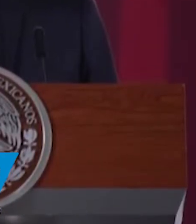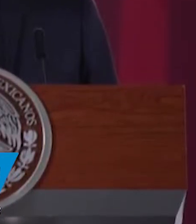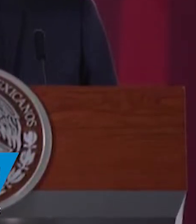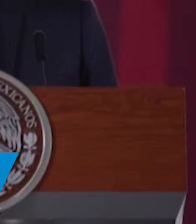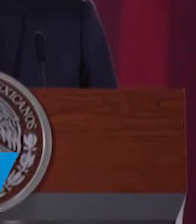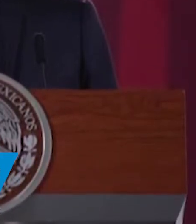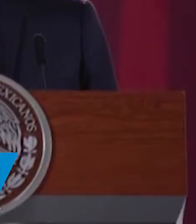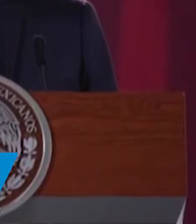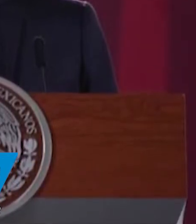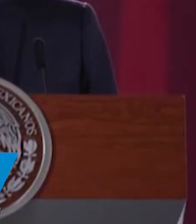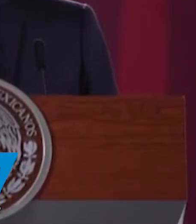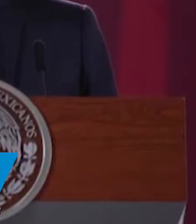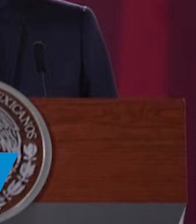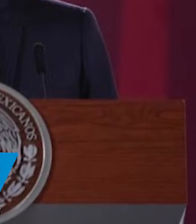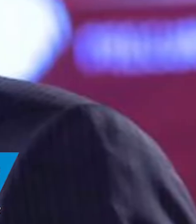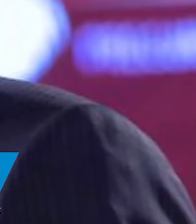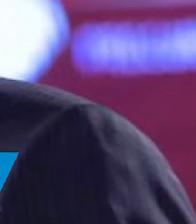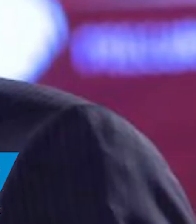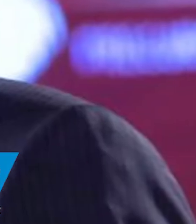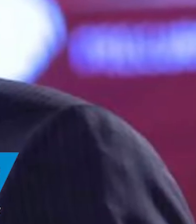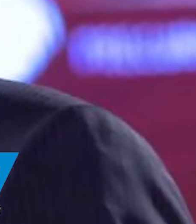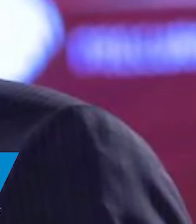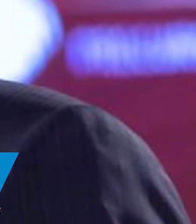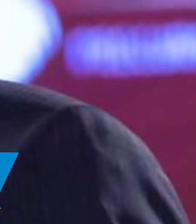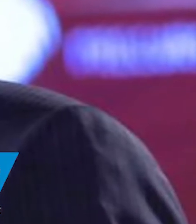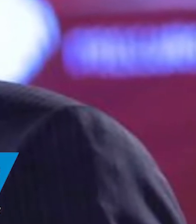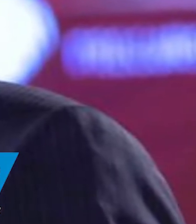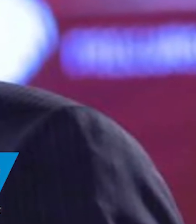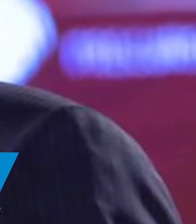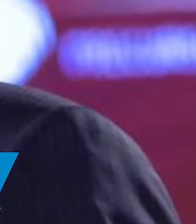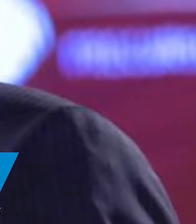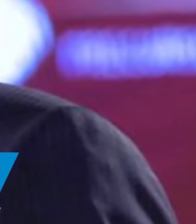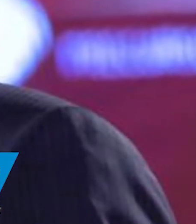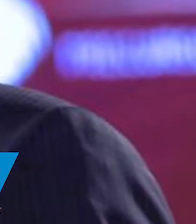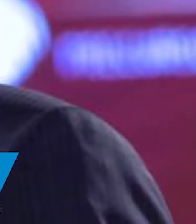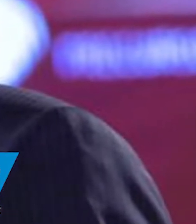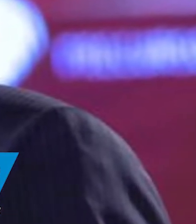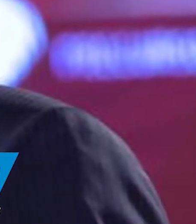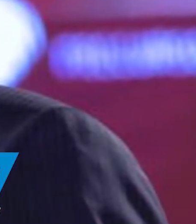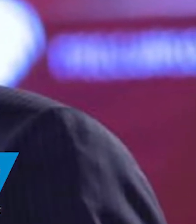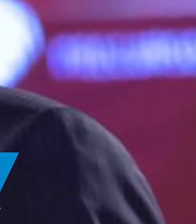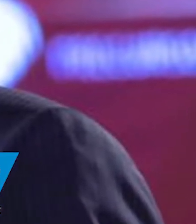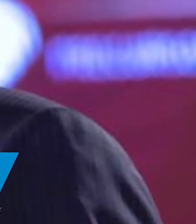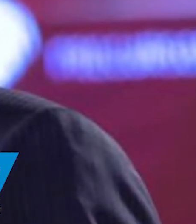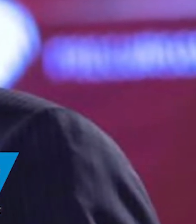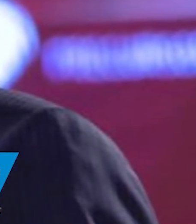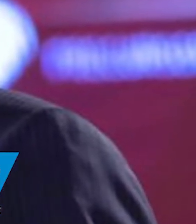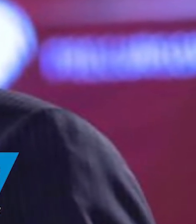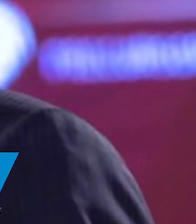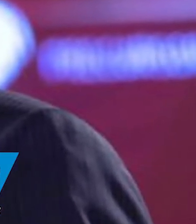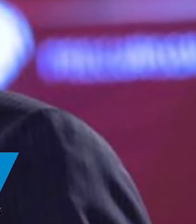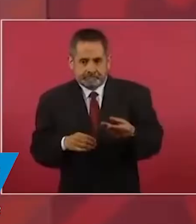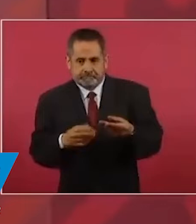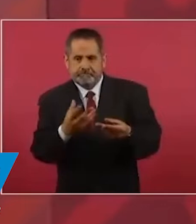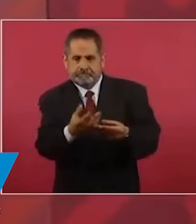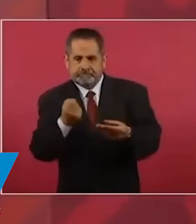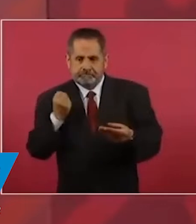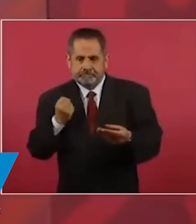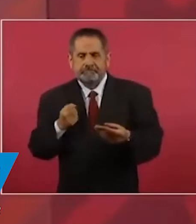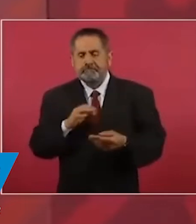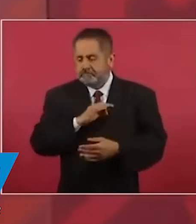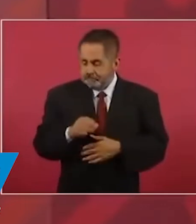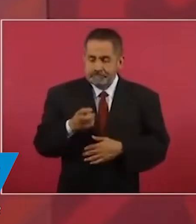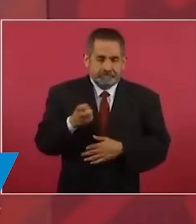de prensa matutina, el presidente Andrés Manuel López Obrador expuso que Telecom cambiará de nombre para llamarse Financiera para el